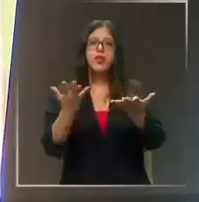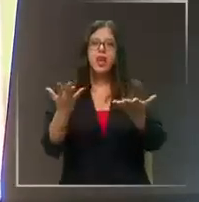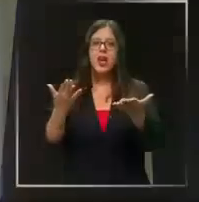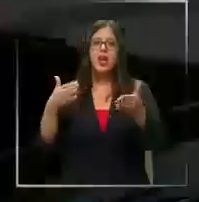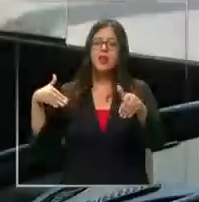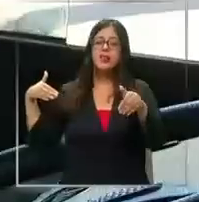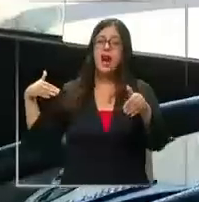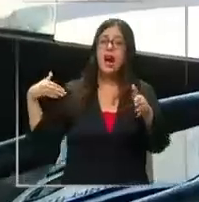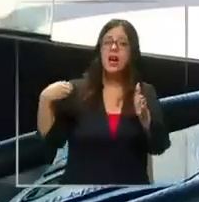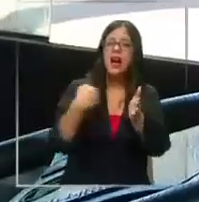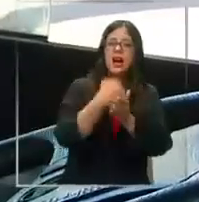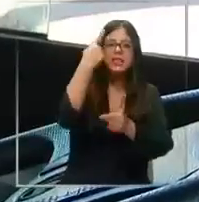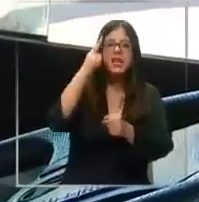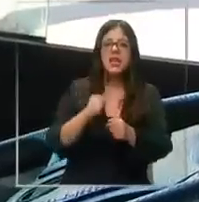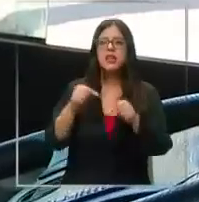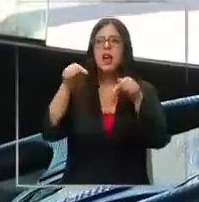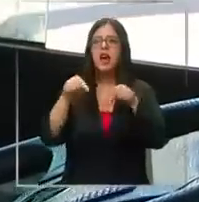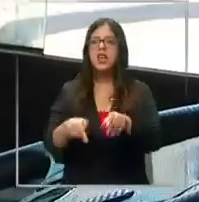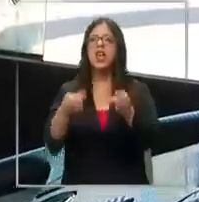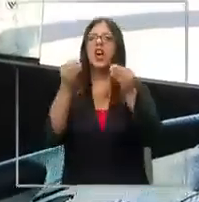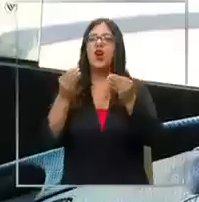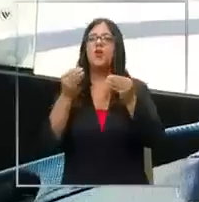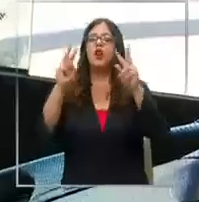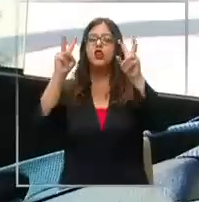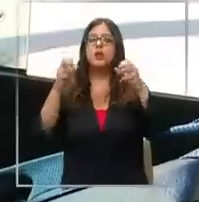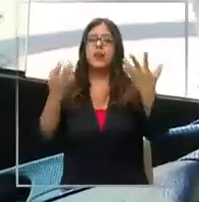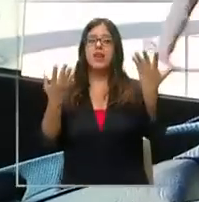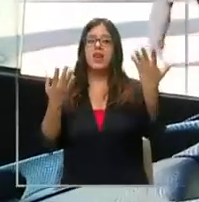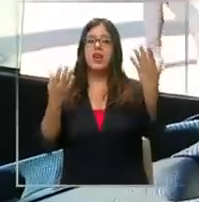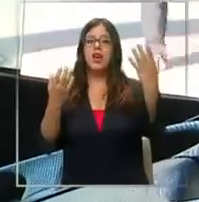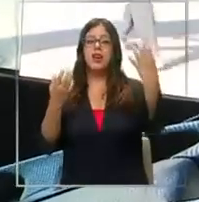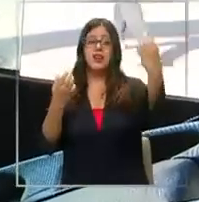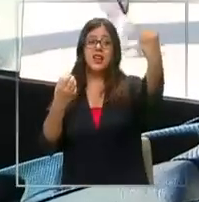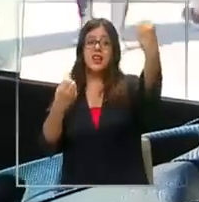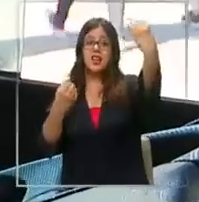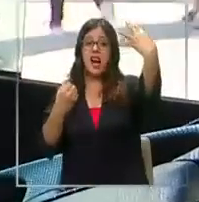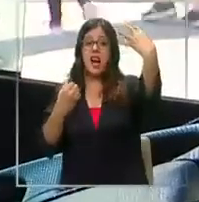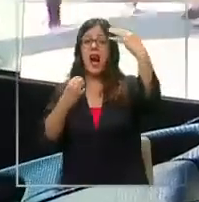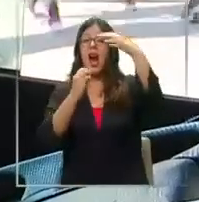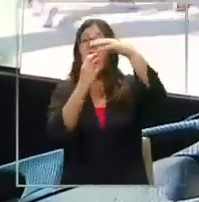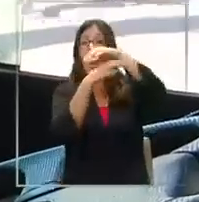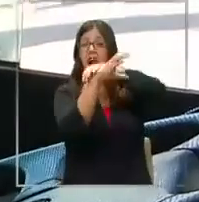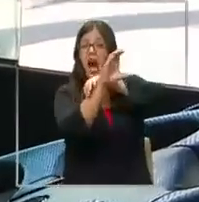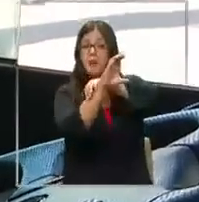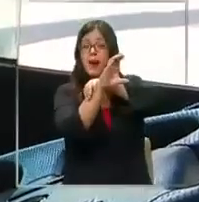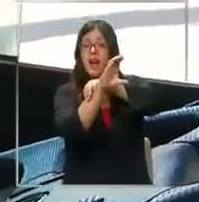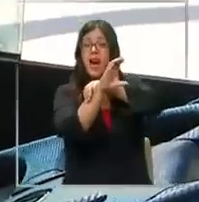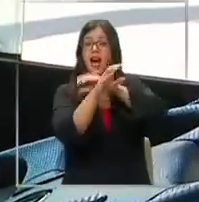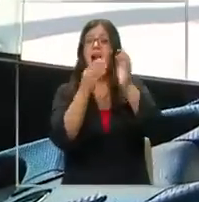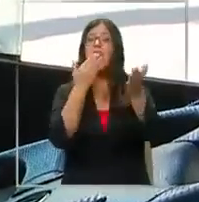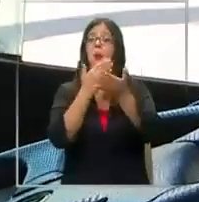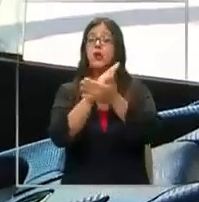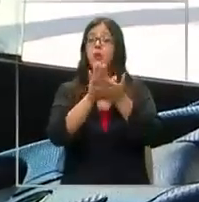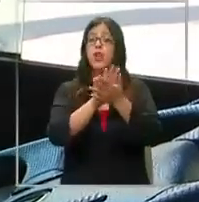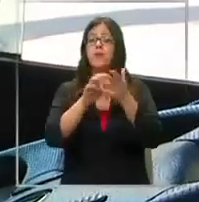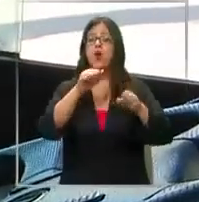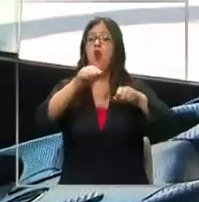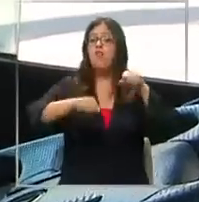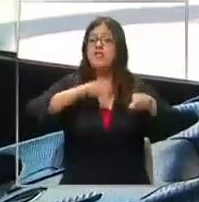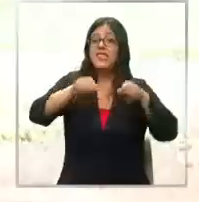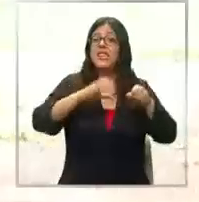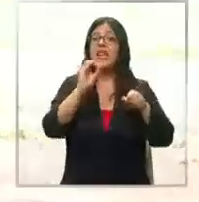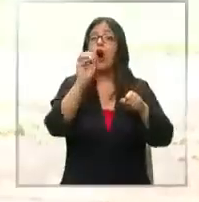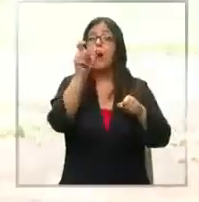atropellos. Aquí tienen buenos sensores, que son las cámaras, las que tenemos. Entonces, al acercarse una bicicleta o